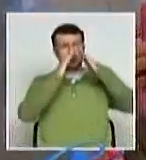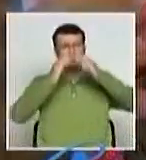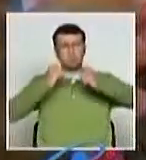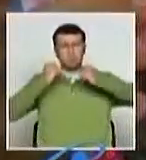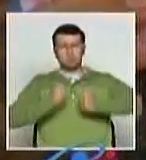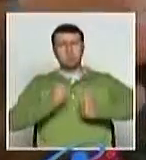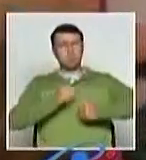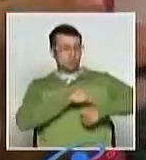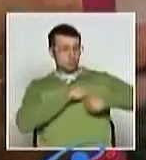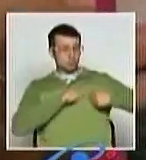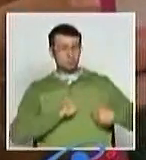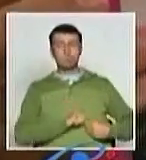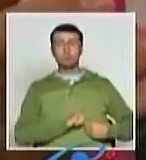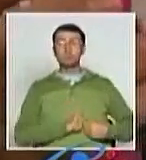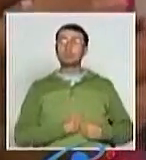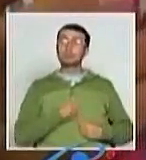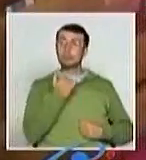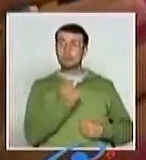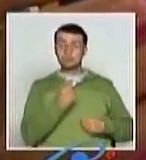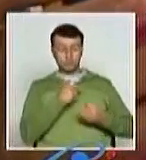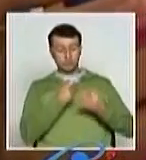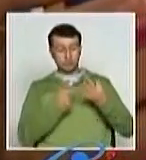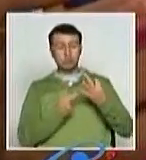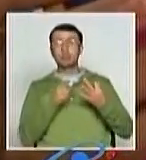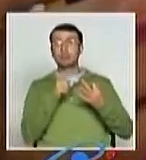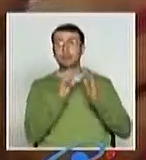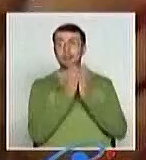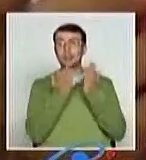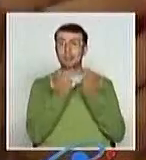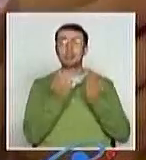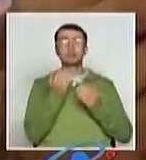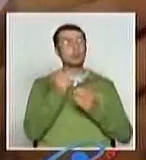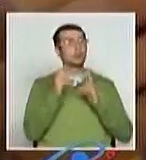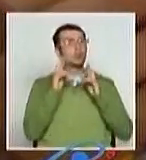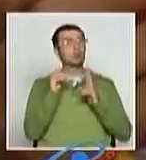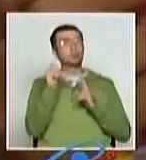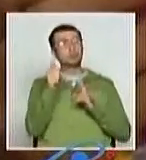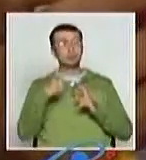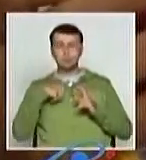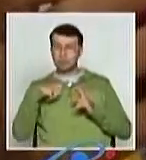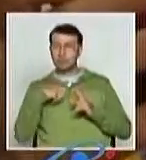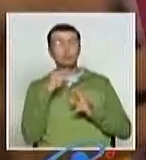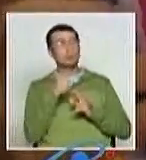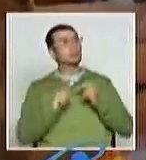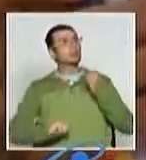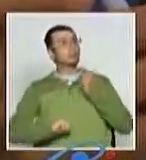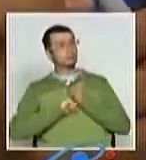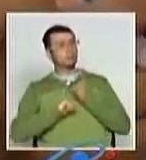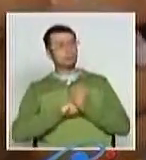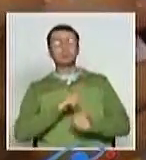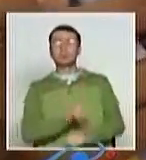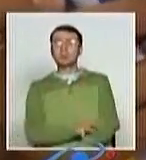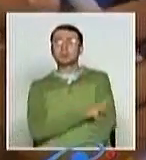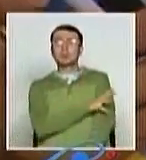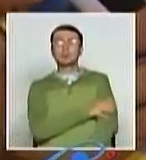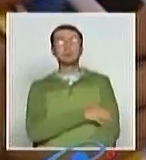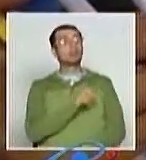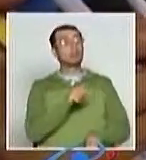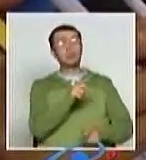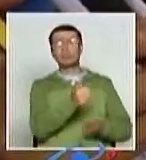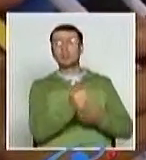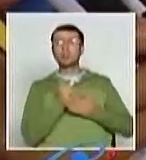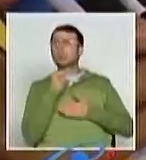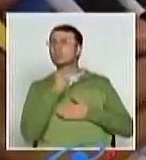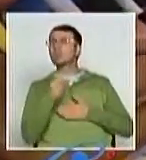tres libros Fabulosos que ojalá ustedes tuvieran como un apoyo desde lo emocional además estos libros tienen una ventaja